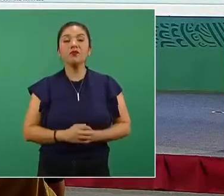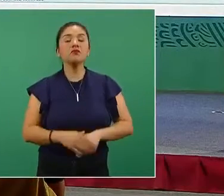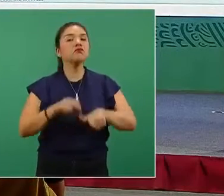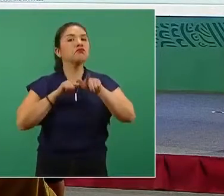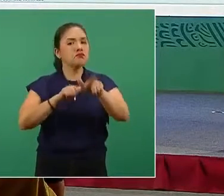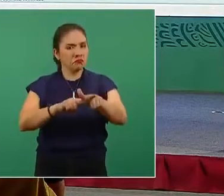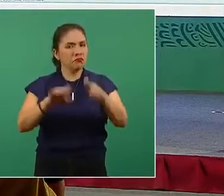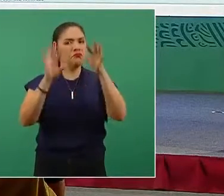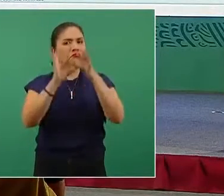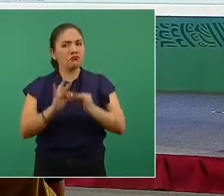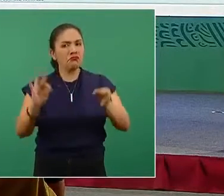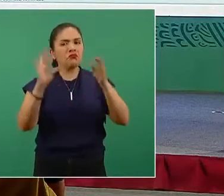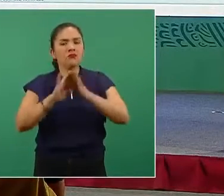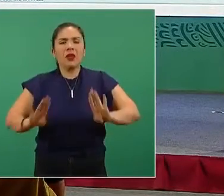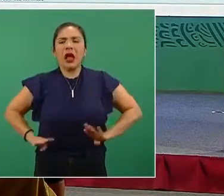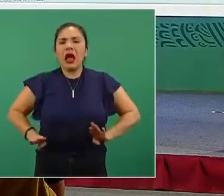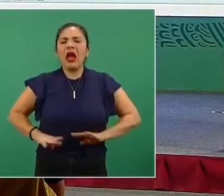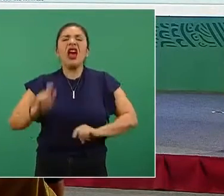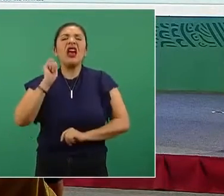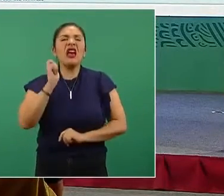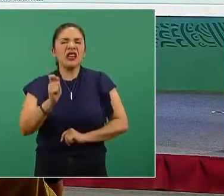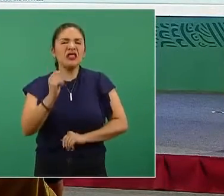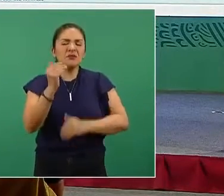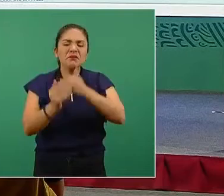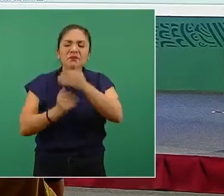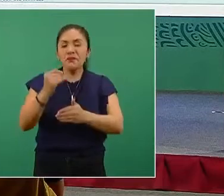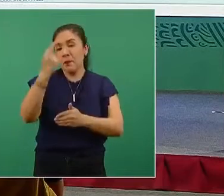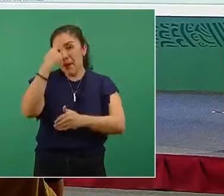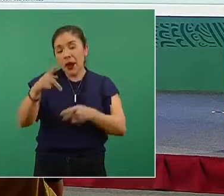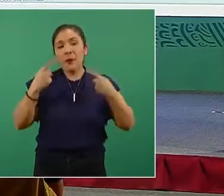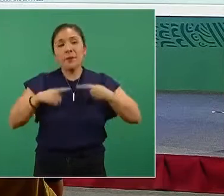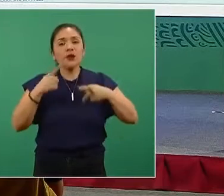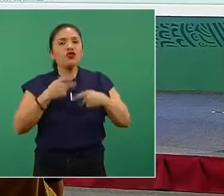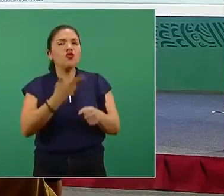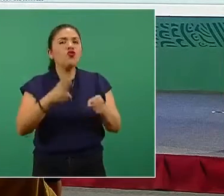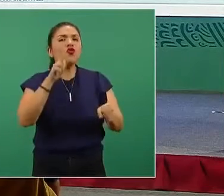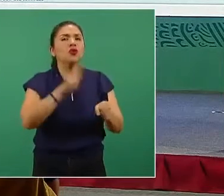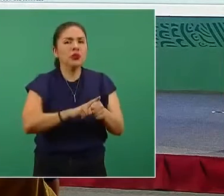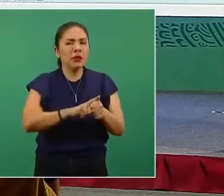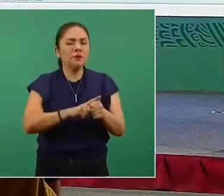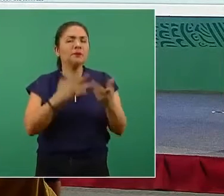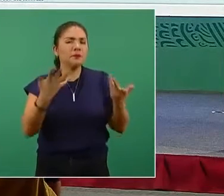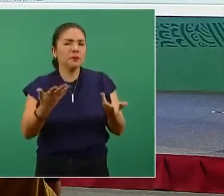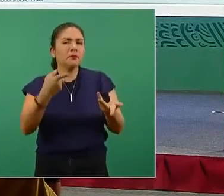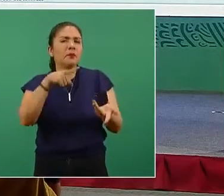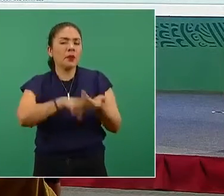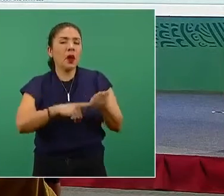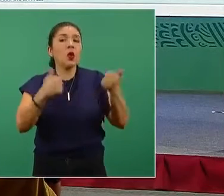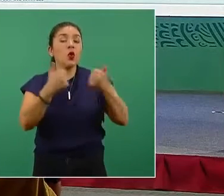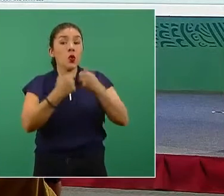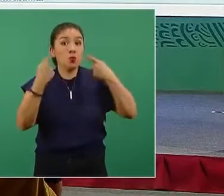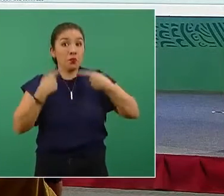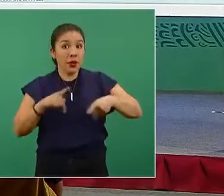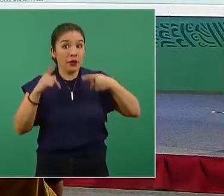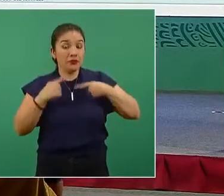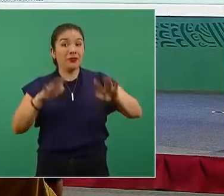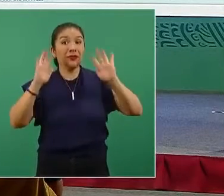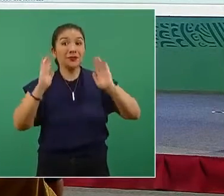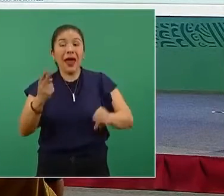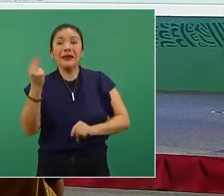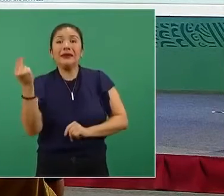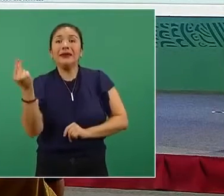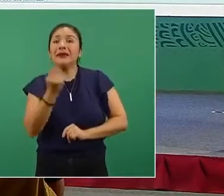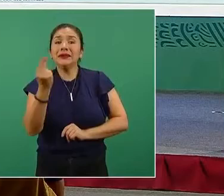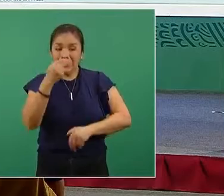seguimos actualizando el comportamiento de la hospitalización. Esto es por día, las personas que están demandando